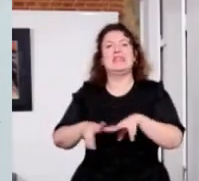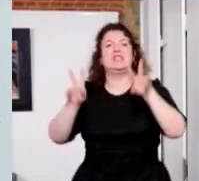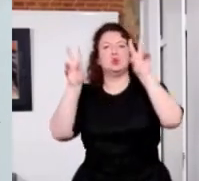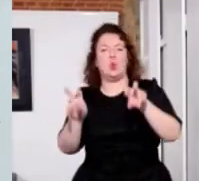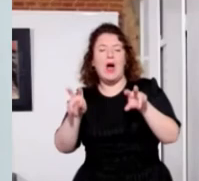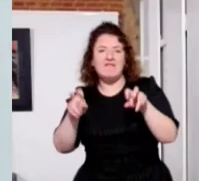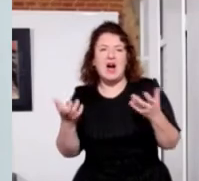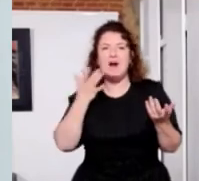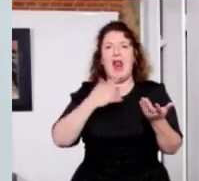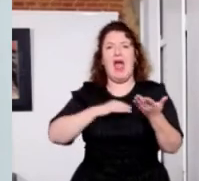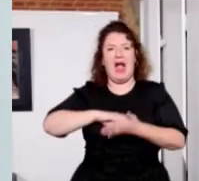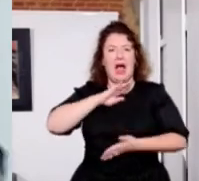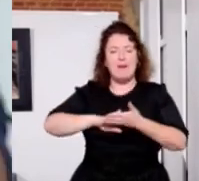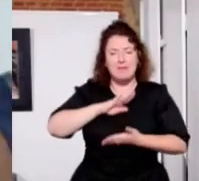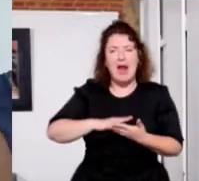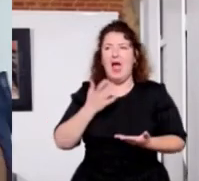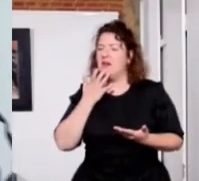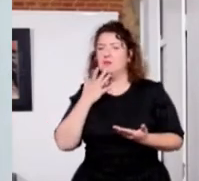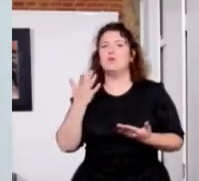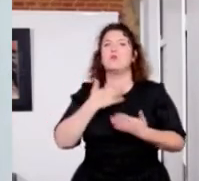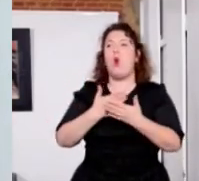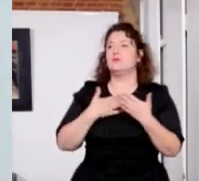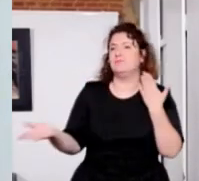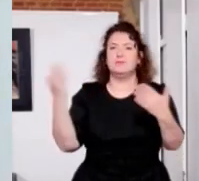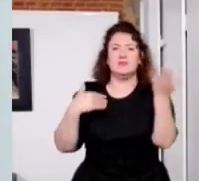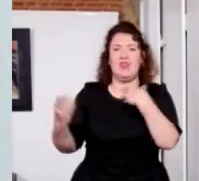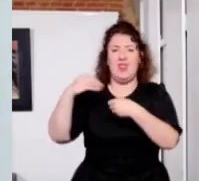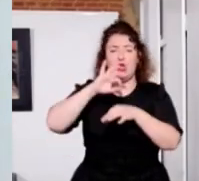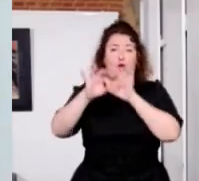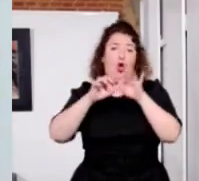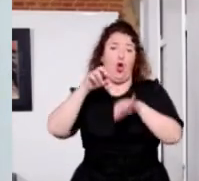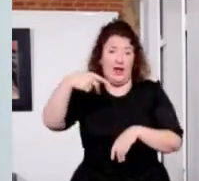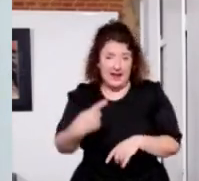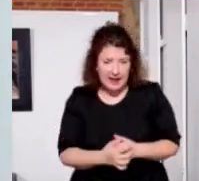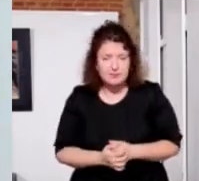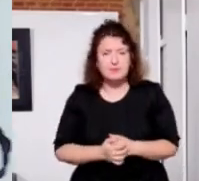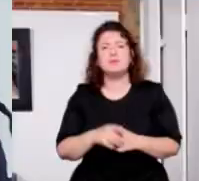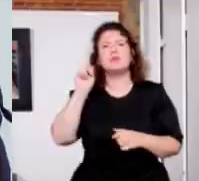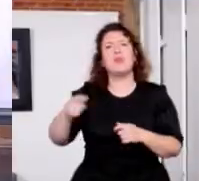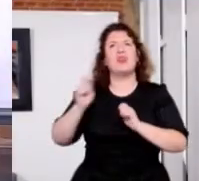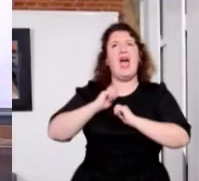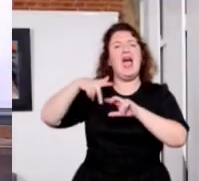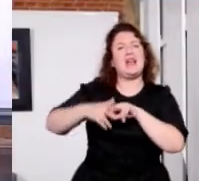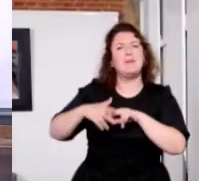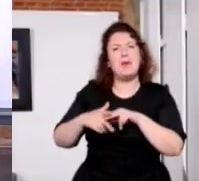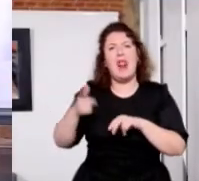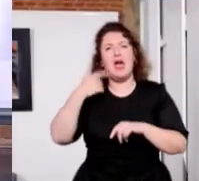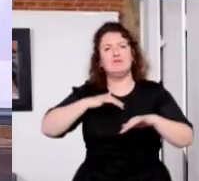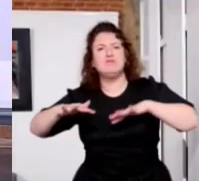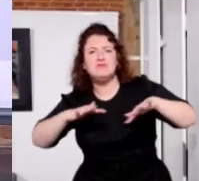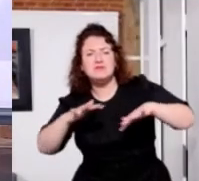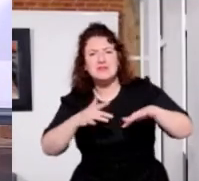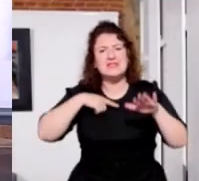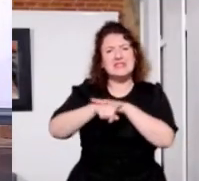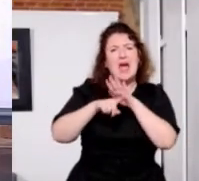estar más capacitados para implicar al voluntariado en la organización. Nos va a dar herramientas para agilizar los